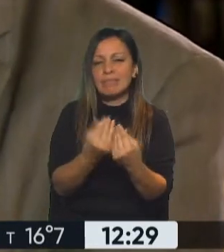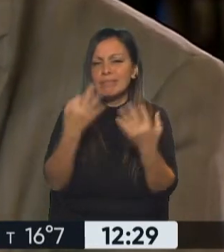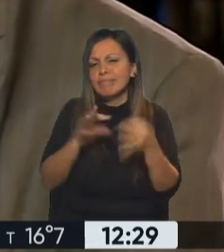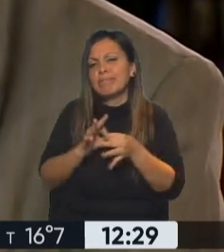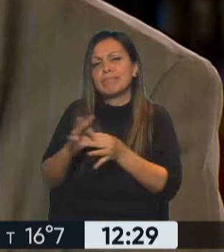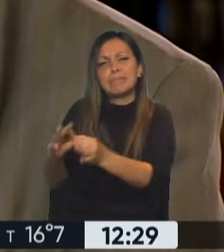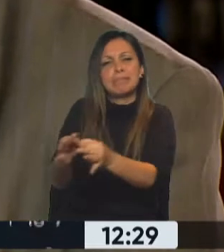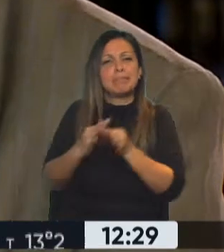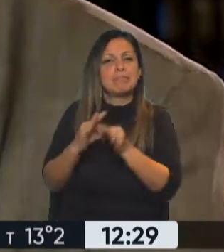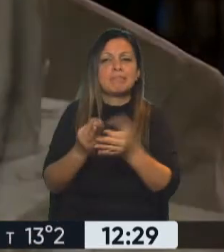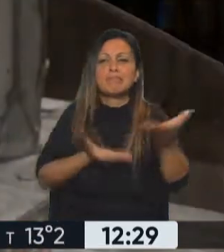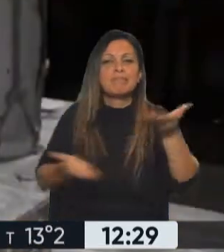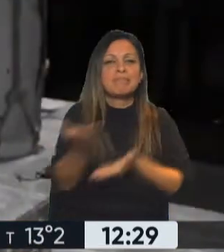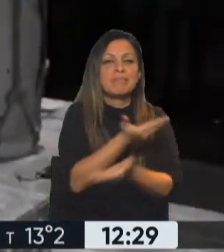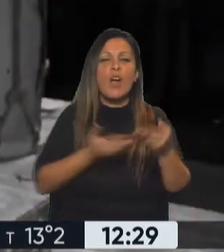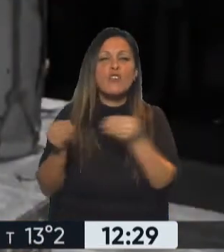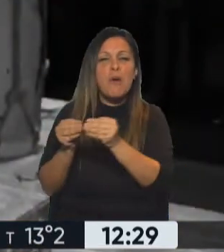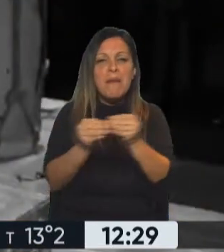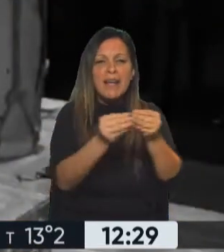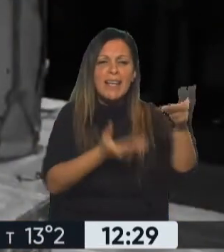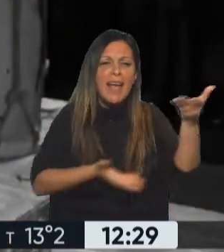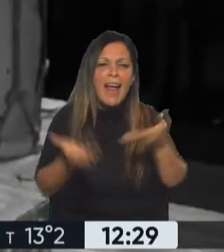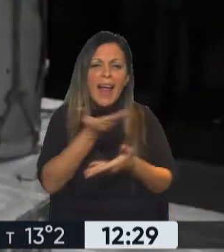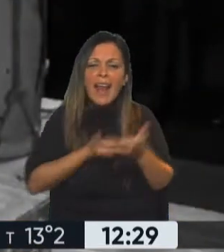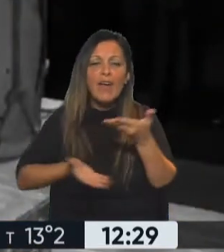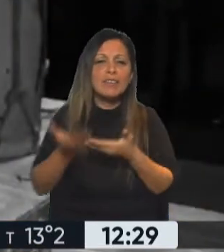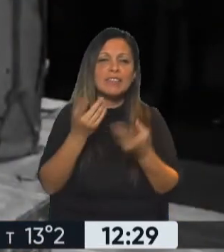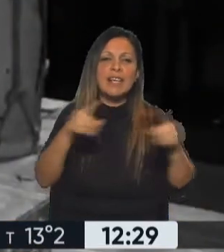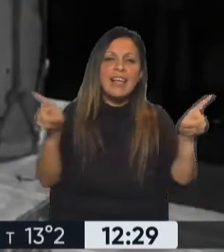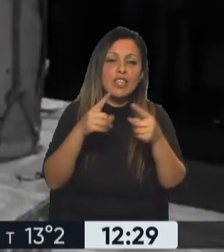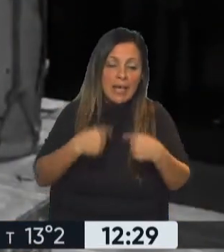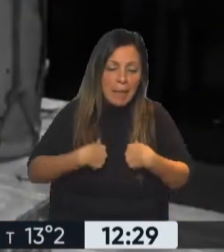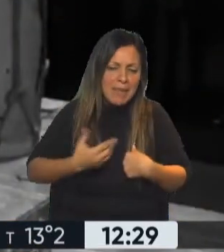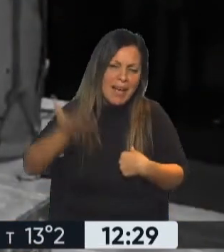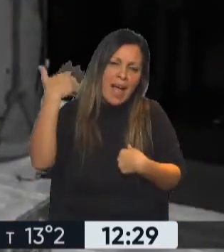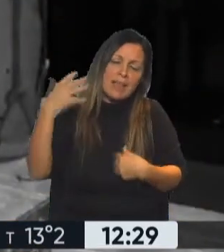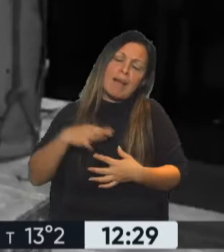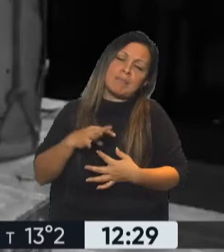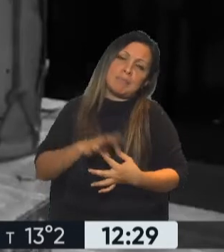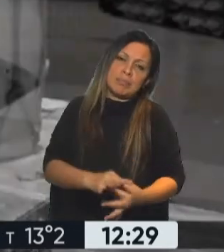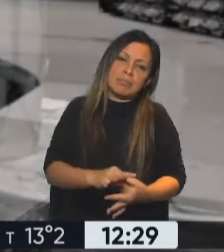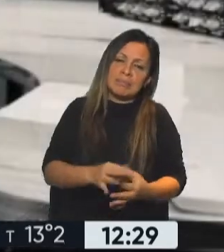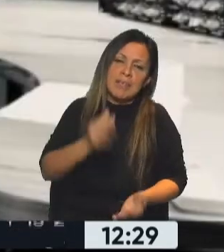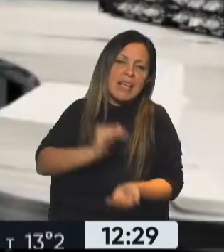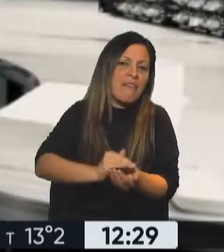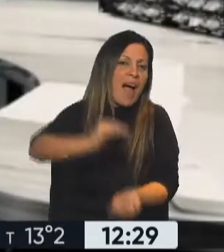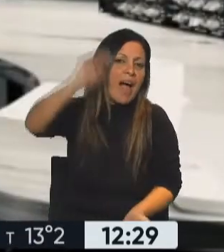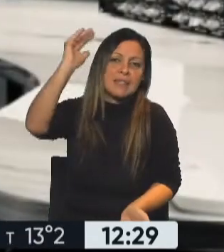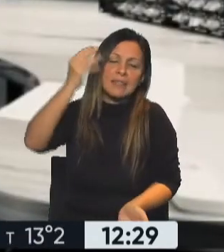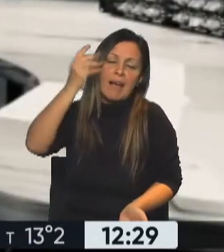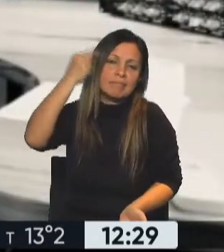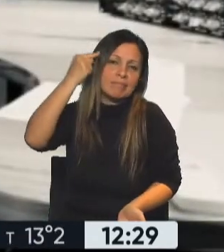mancomunión de colegas, de canciones que a mí me han atravesado desde la batea de mi infancia hasta